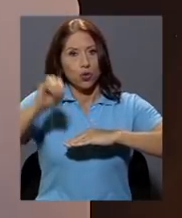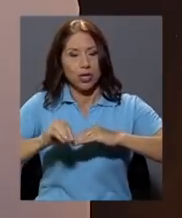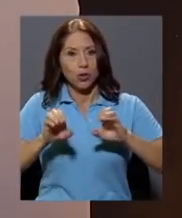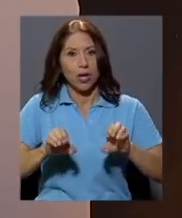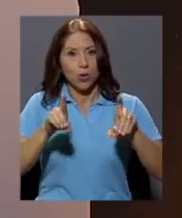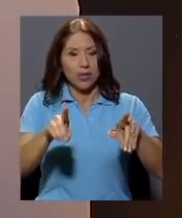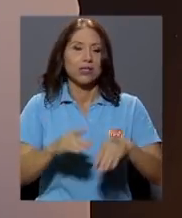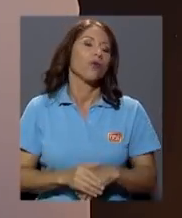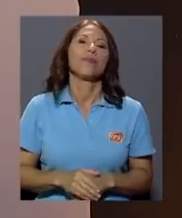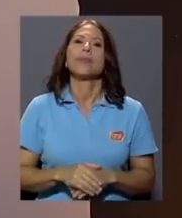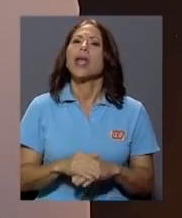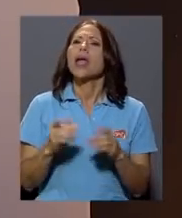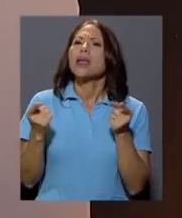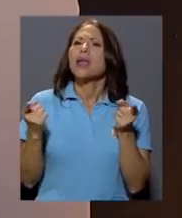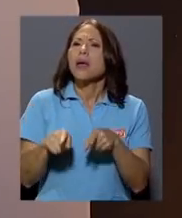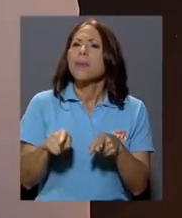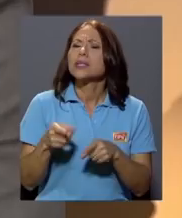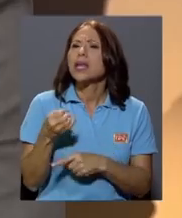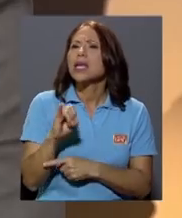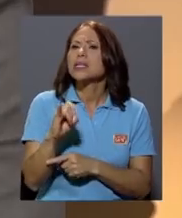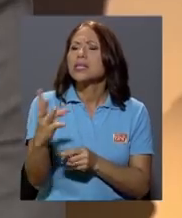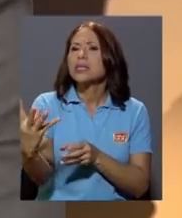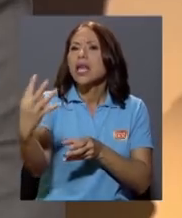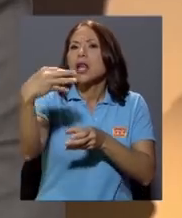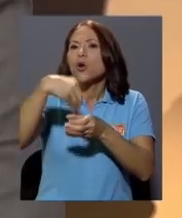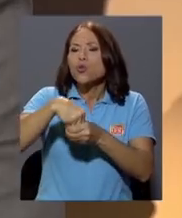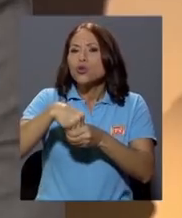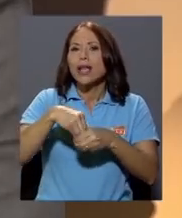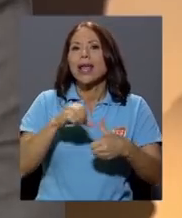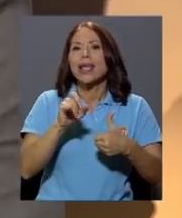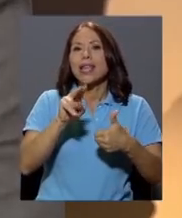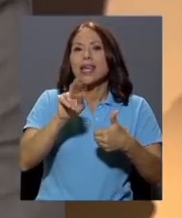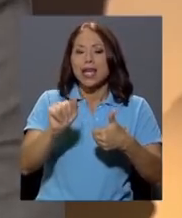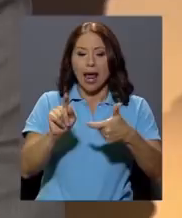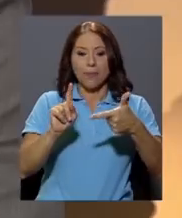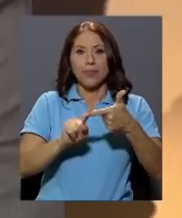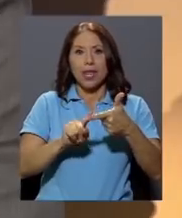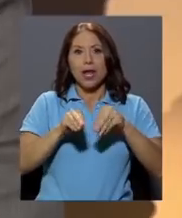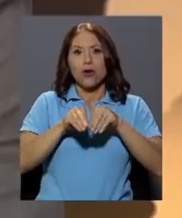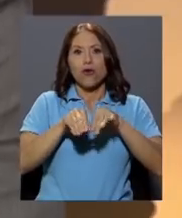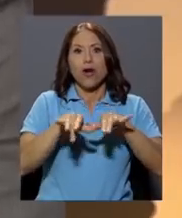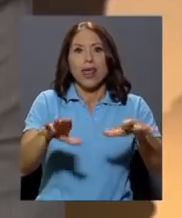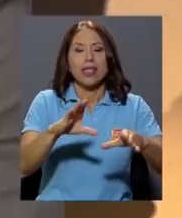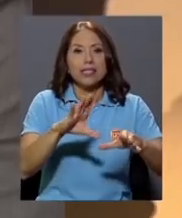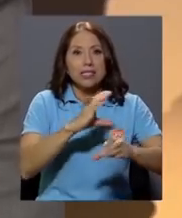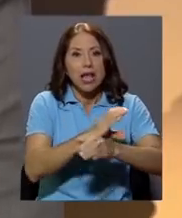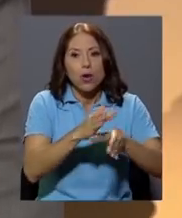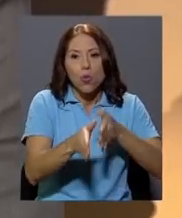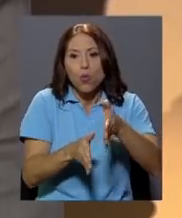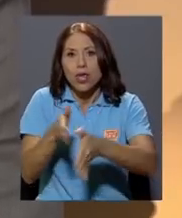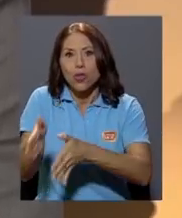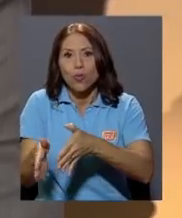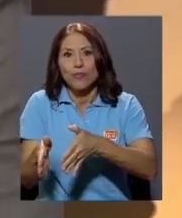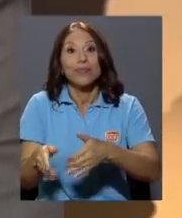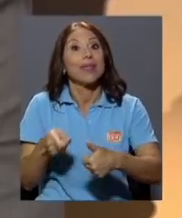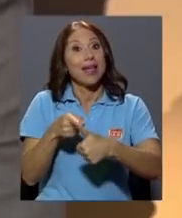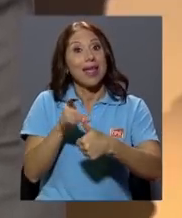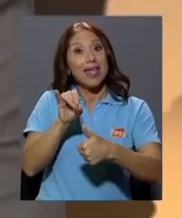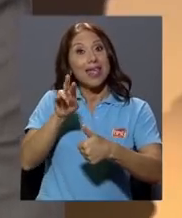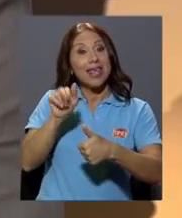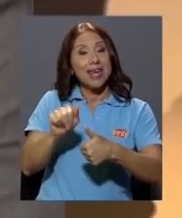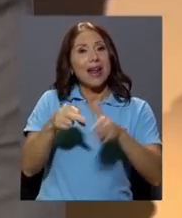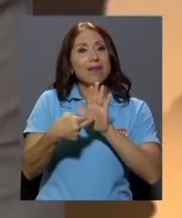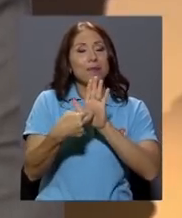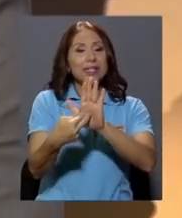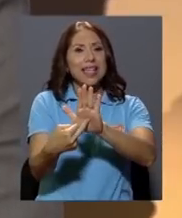educación. ¿Qué pasaría si se incluye el INAH y se incluyen las redes de cuido? Bueno, el INAH representa más o menos